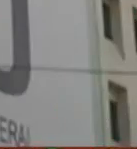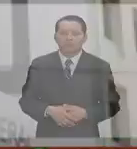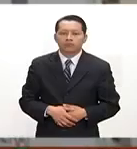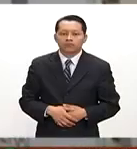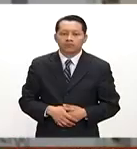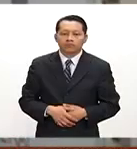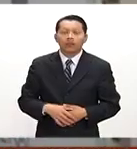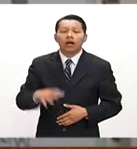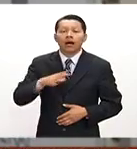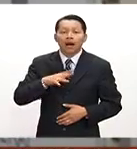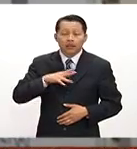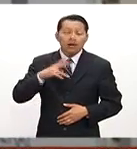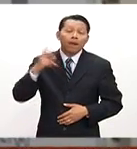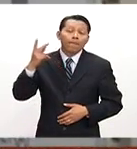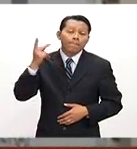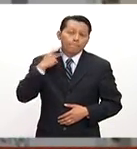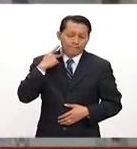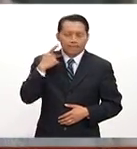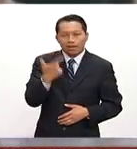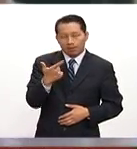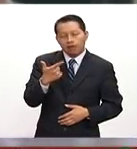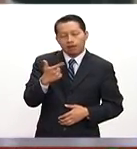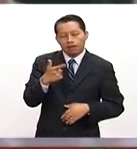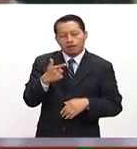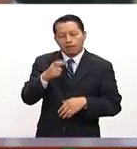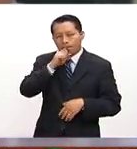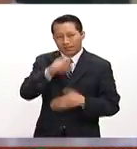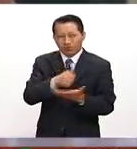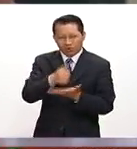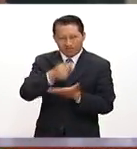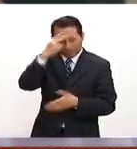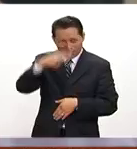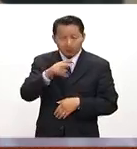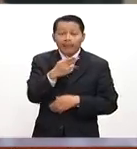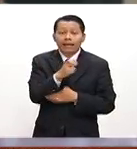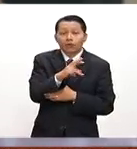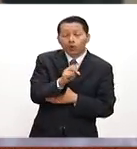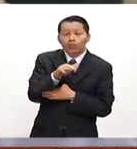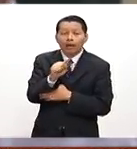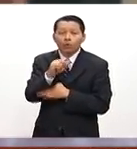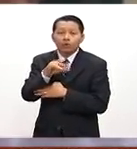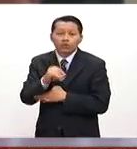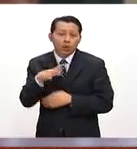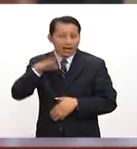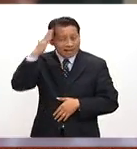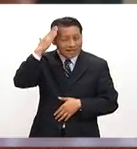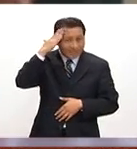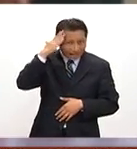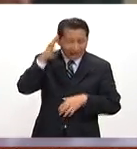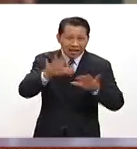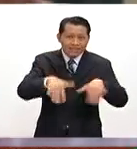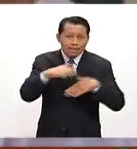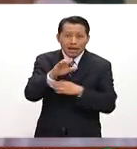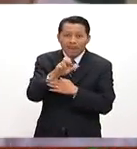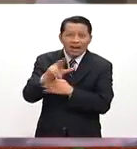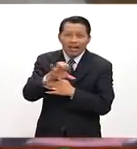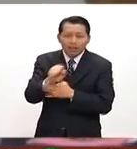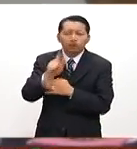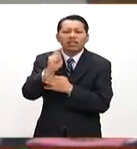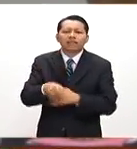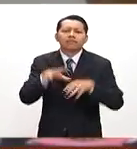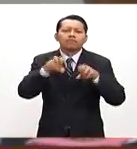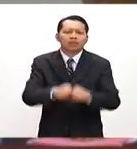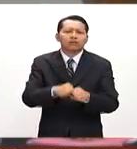La Procuraduría de Justicia Capitalina informó que Héctor Mauricio González, señalado como líder de la Asamblea de Barrios, quedó formalmente preso